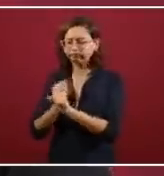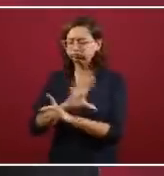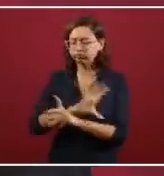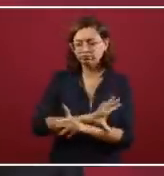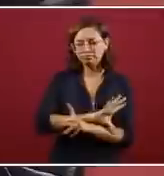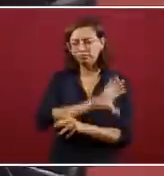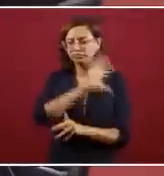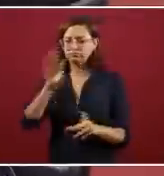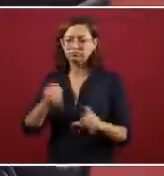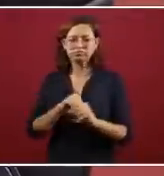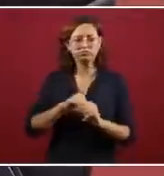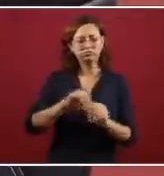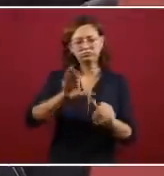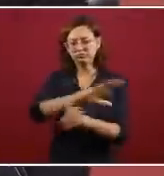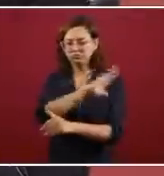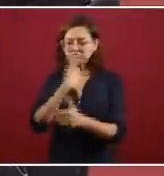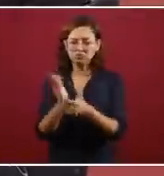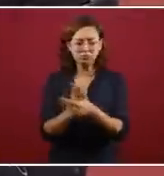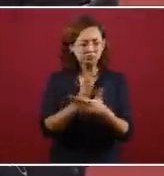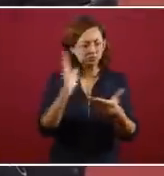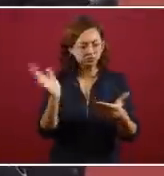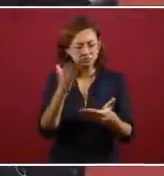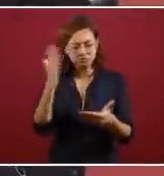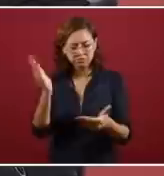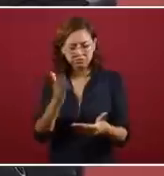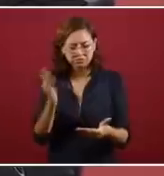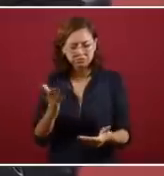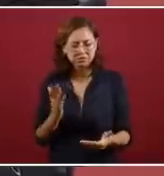vi los expedientes de